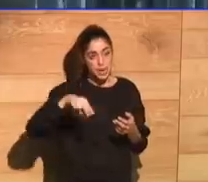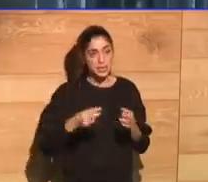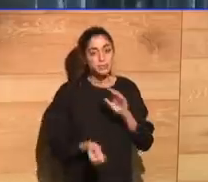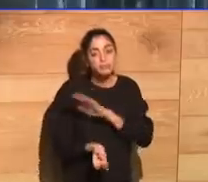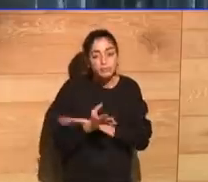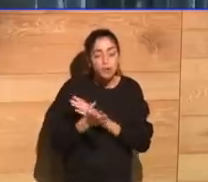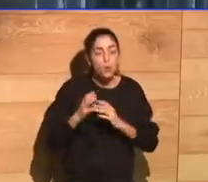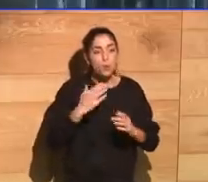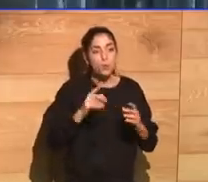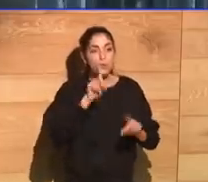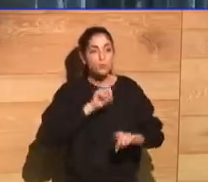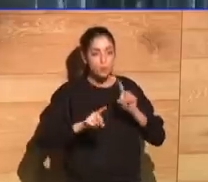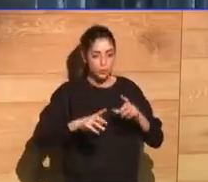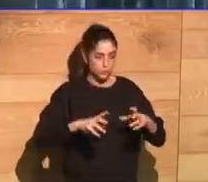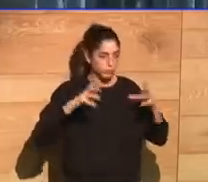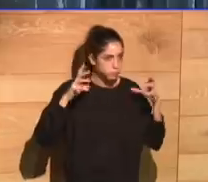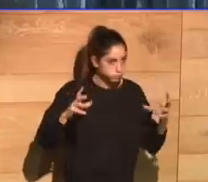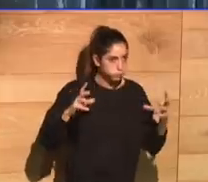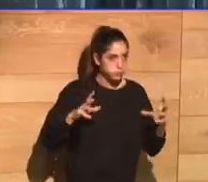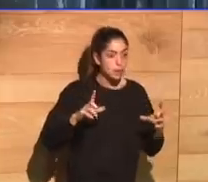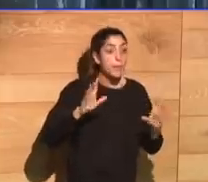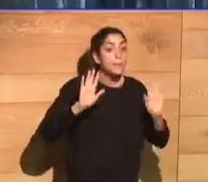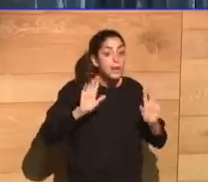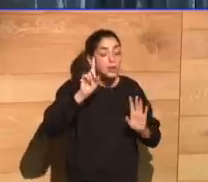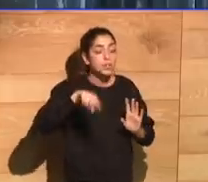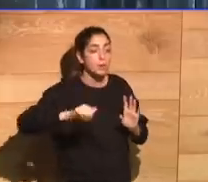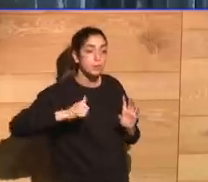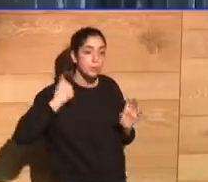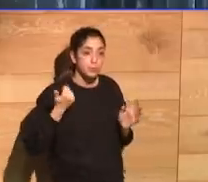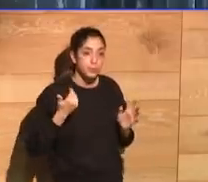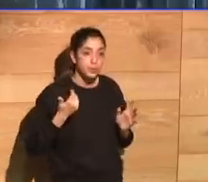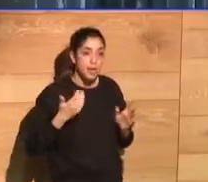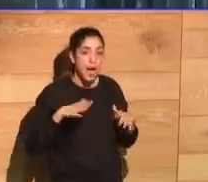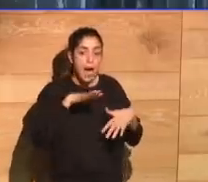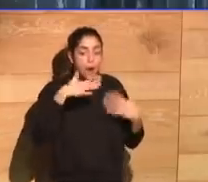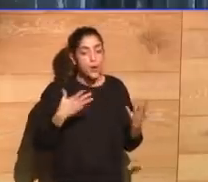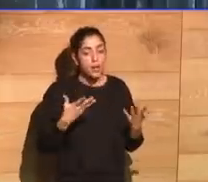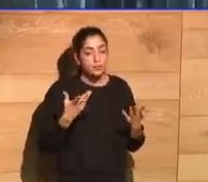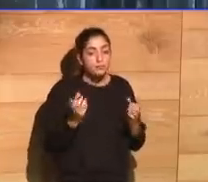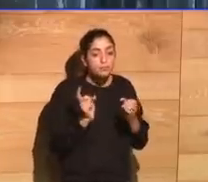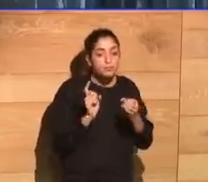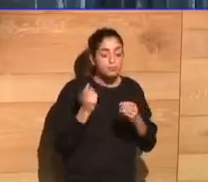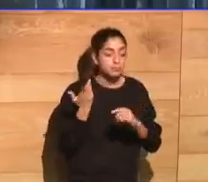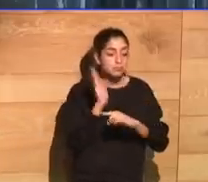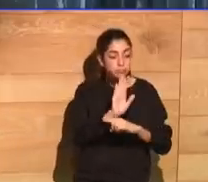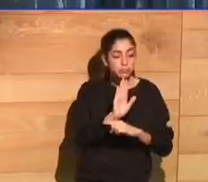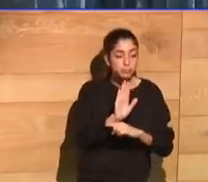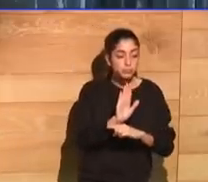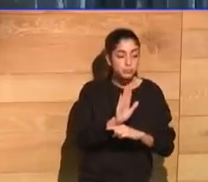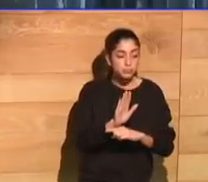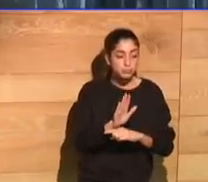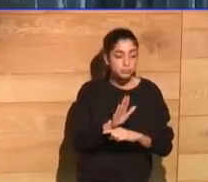gigantesco y al mismo tiempo una oportunidad, que es, ¿y de prota a quién ponemos? Porque claro, tienes esas dos mega